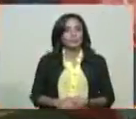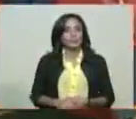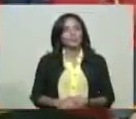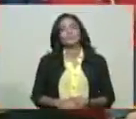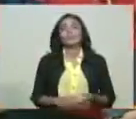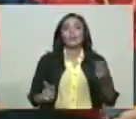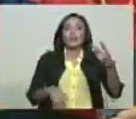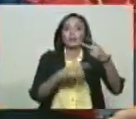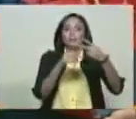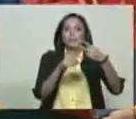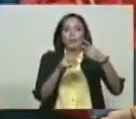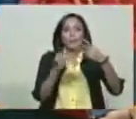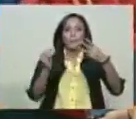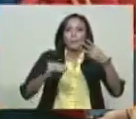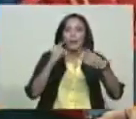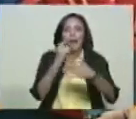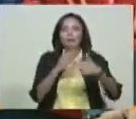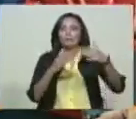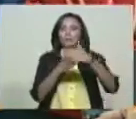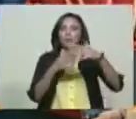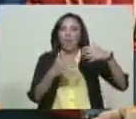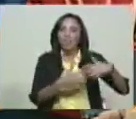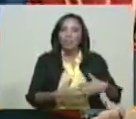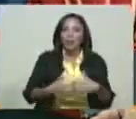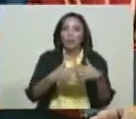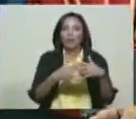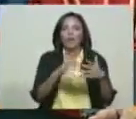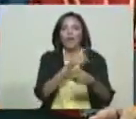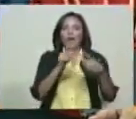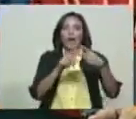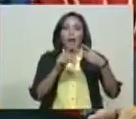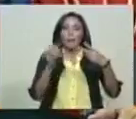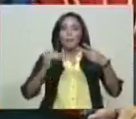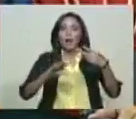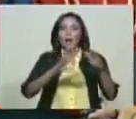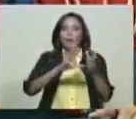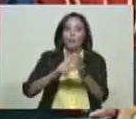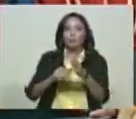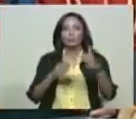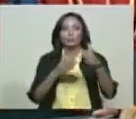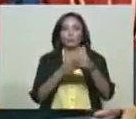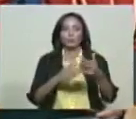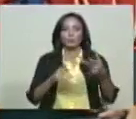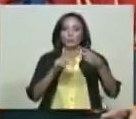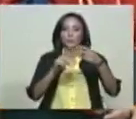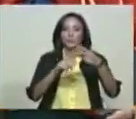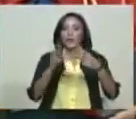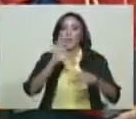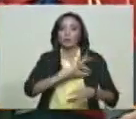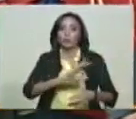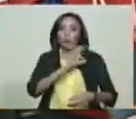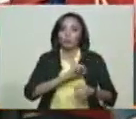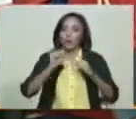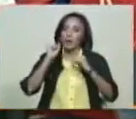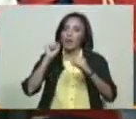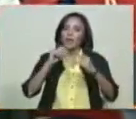anticapitalista y antiimperialista anti-corrupción socialista marxista